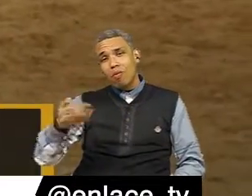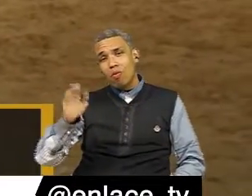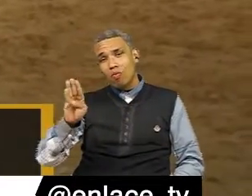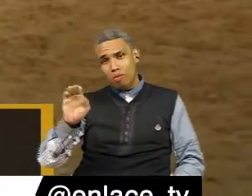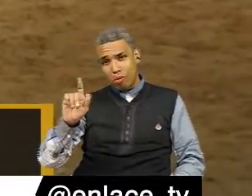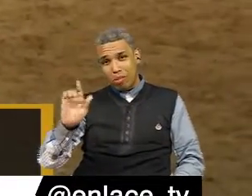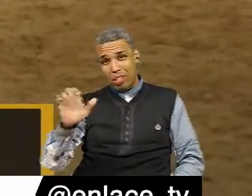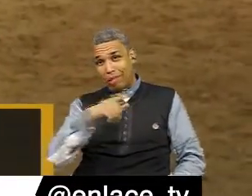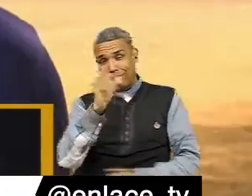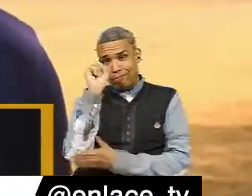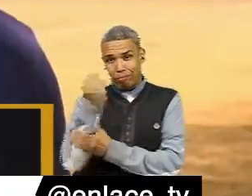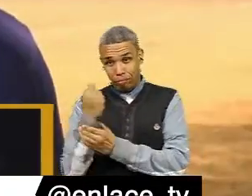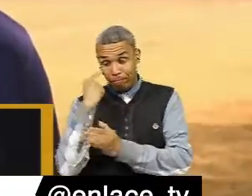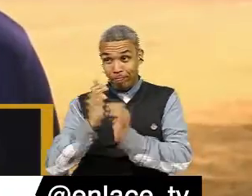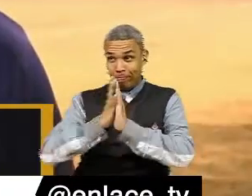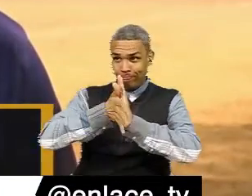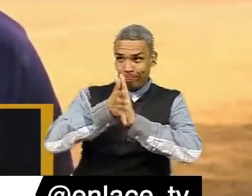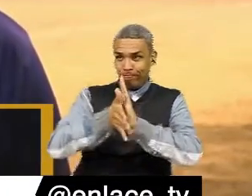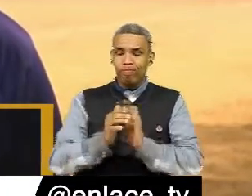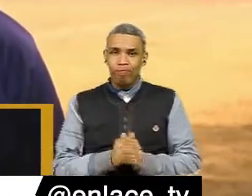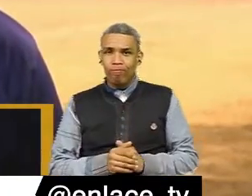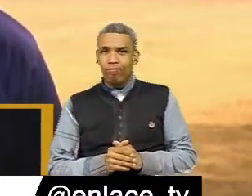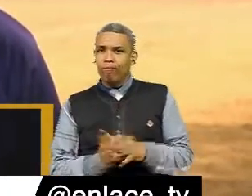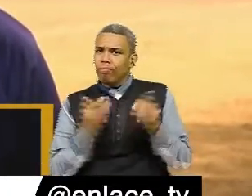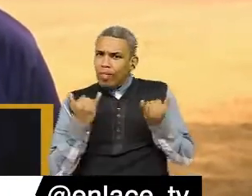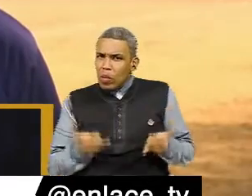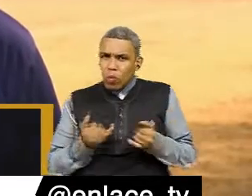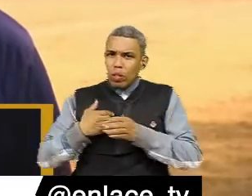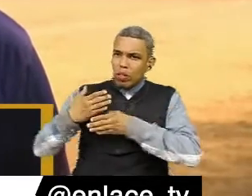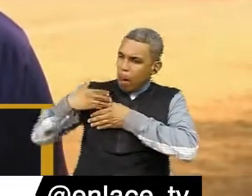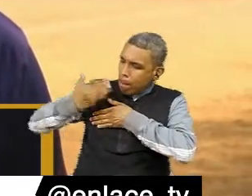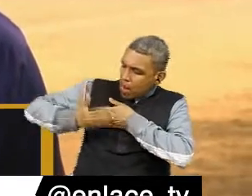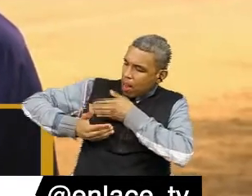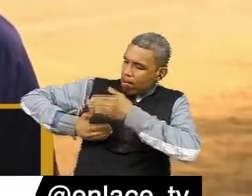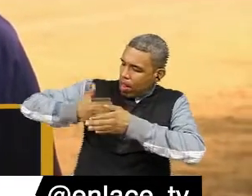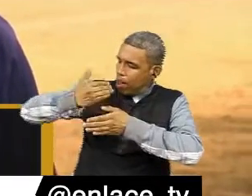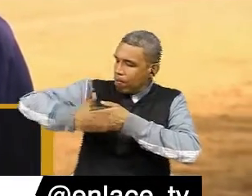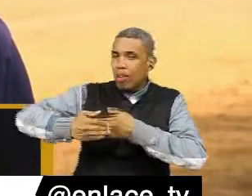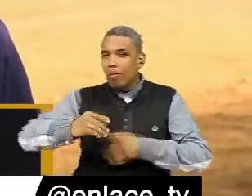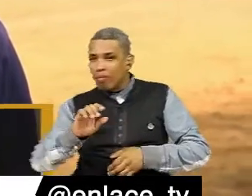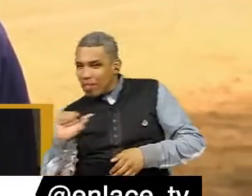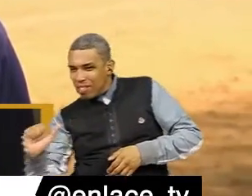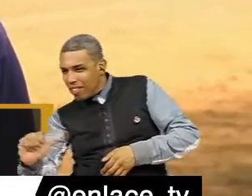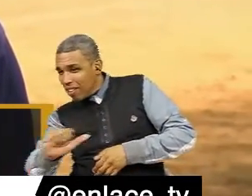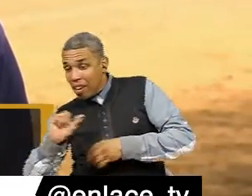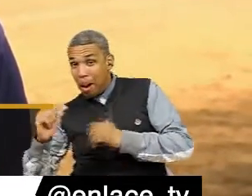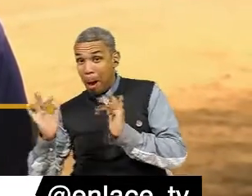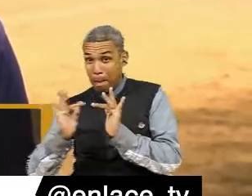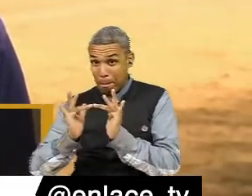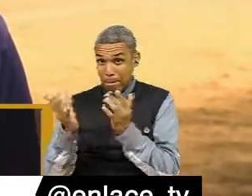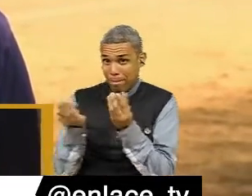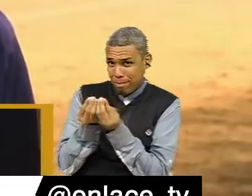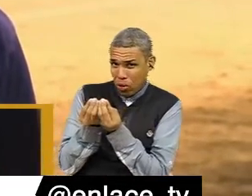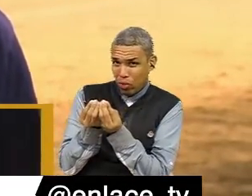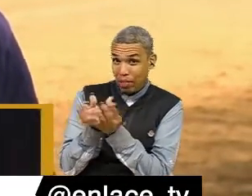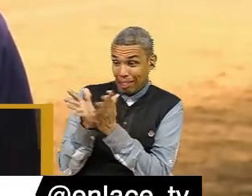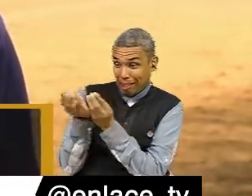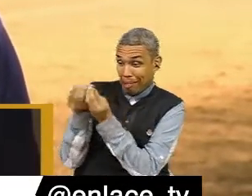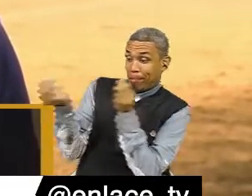categoría abierta. Sí, tenemos la oportunidad hoy de articular ese proceso deportivo con las dos categorías, juveniles y mayores,